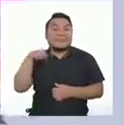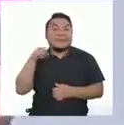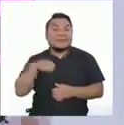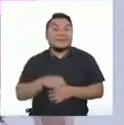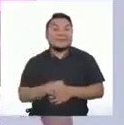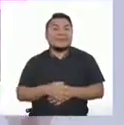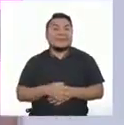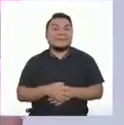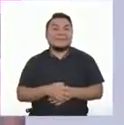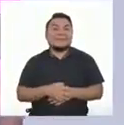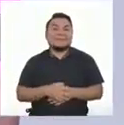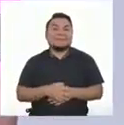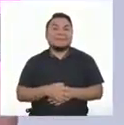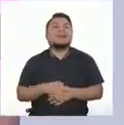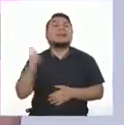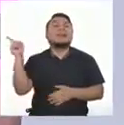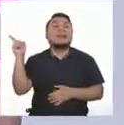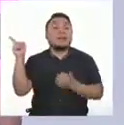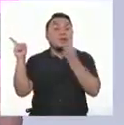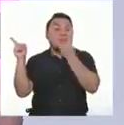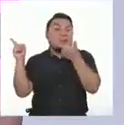¡Sí!